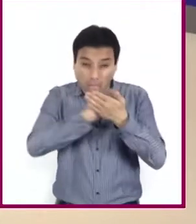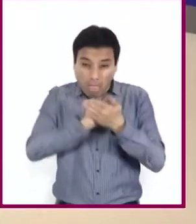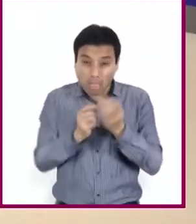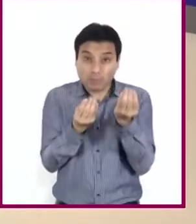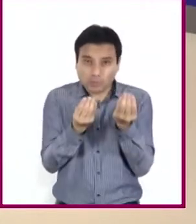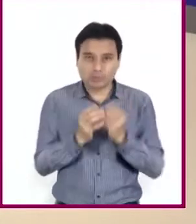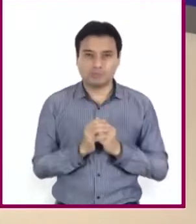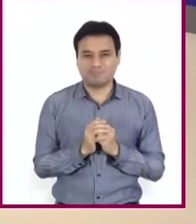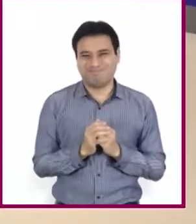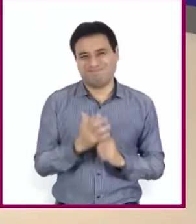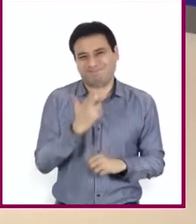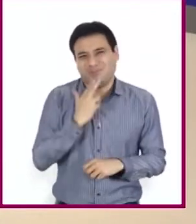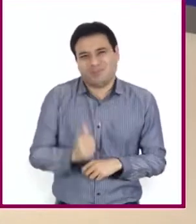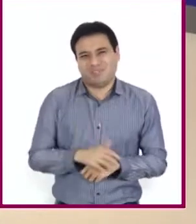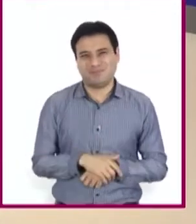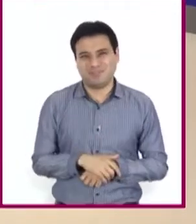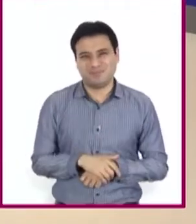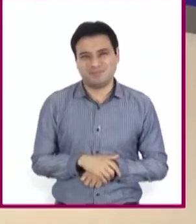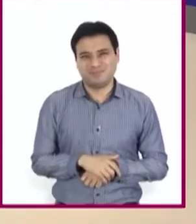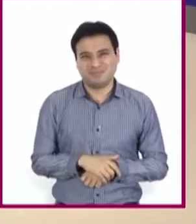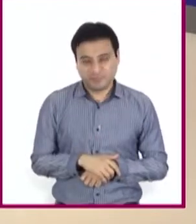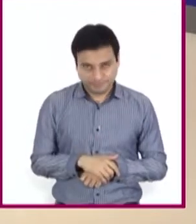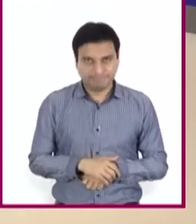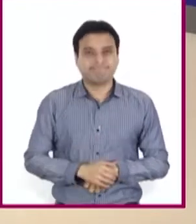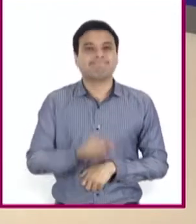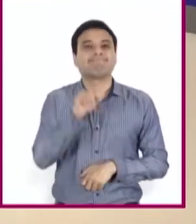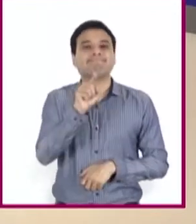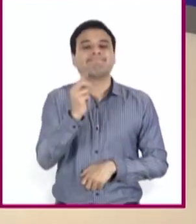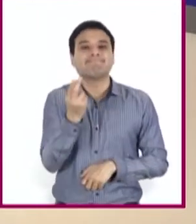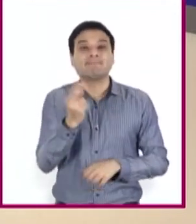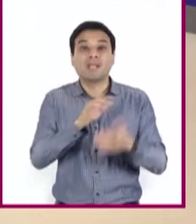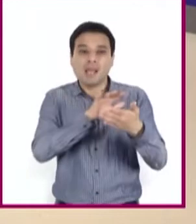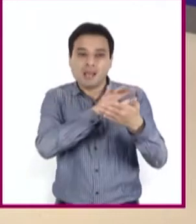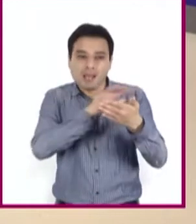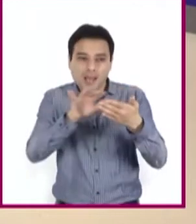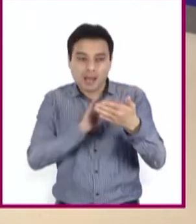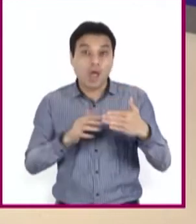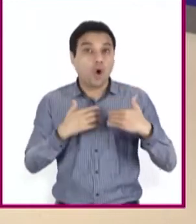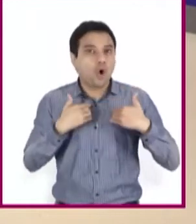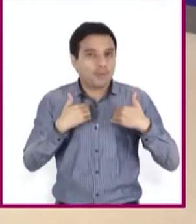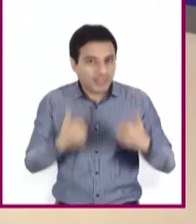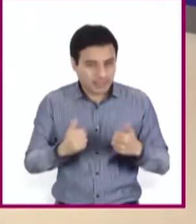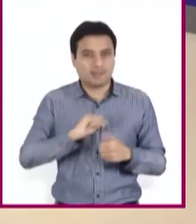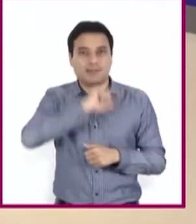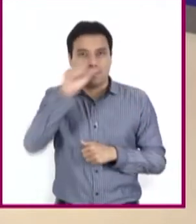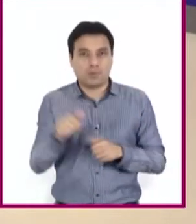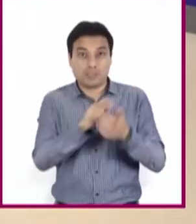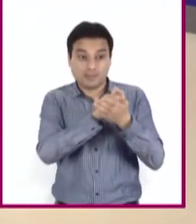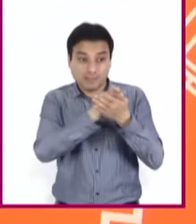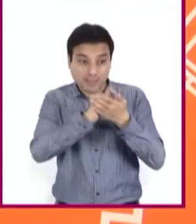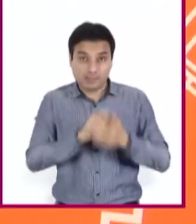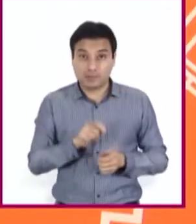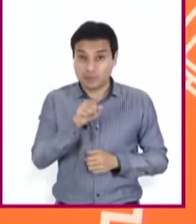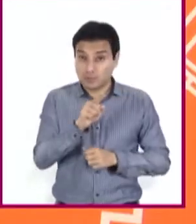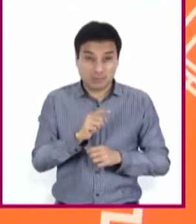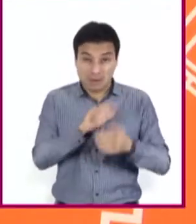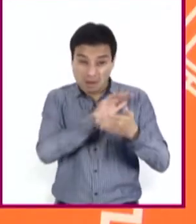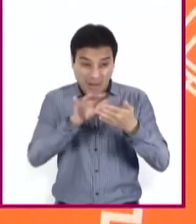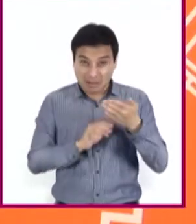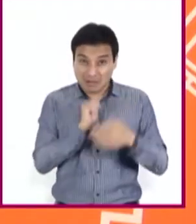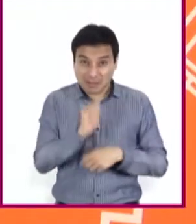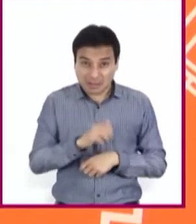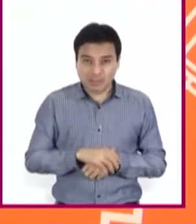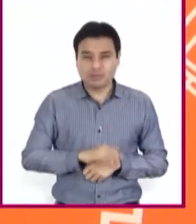mínimo no sirve de mucho. Por ello, la lectura comprensiva previa es fundamental. De no hacerlo, es posible